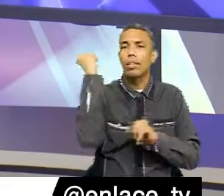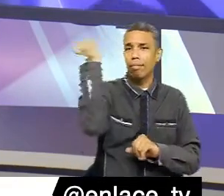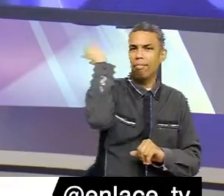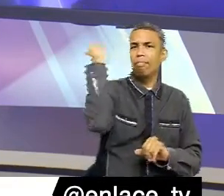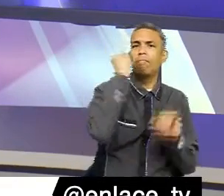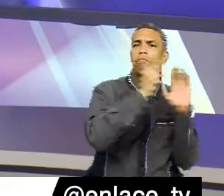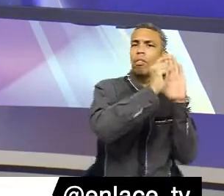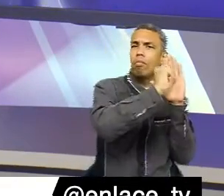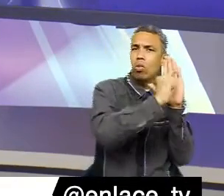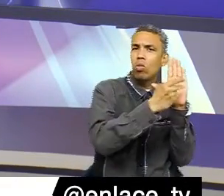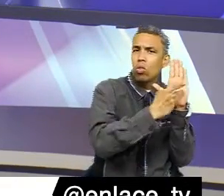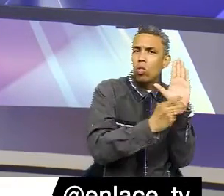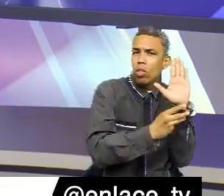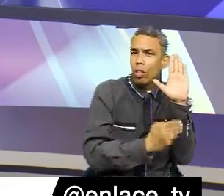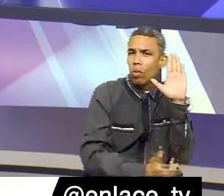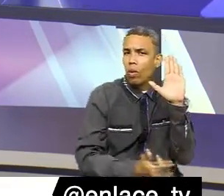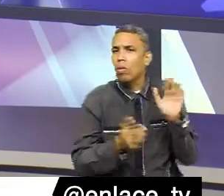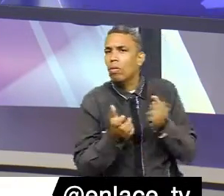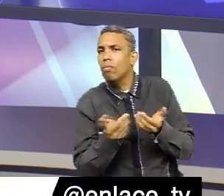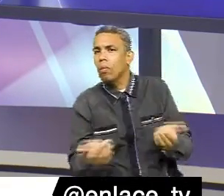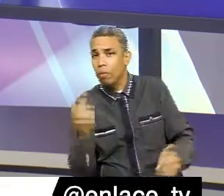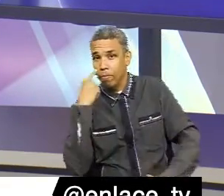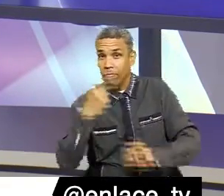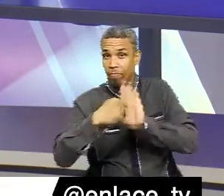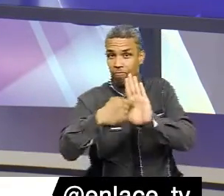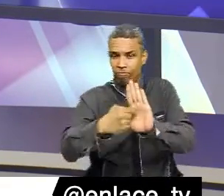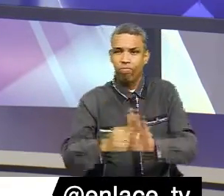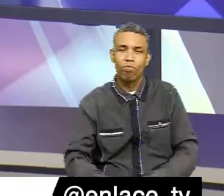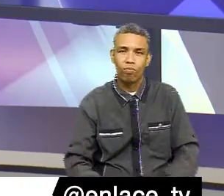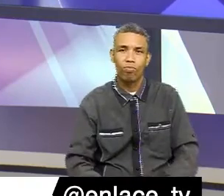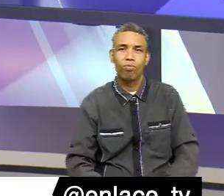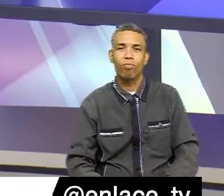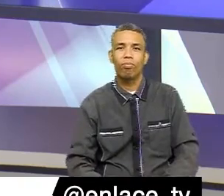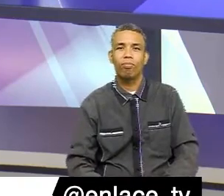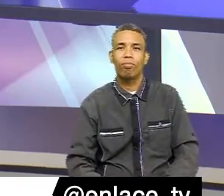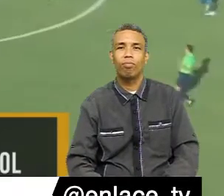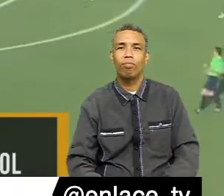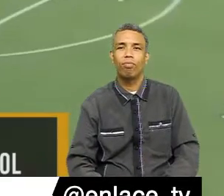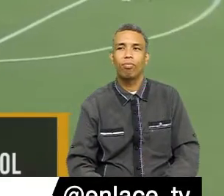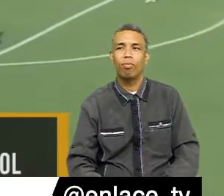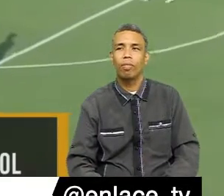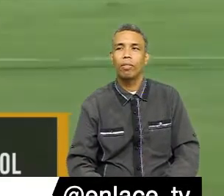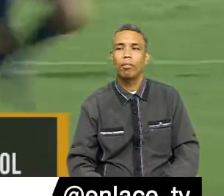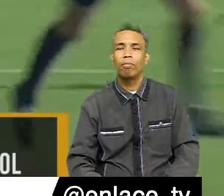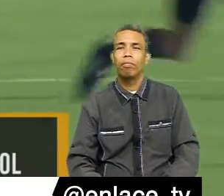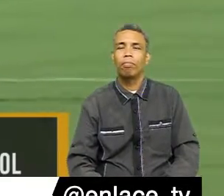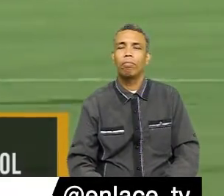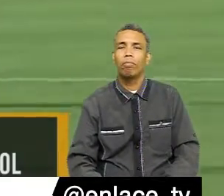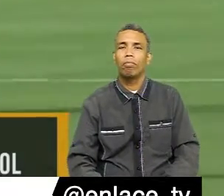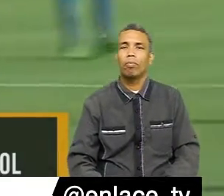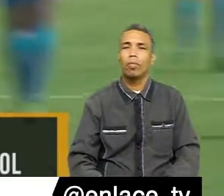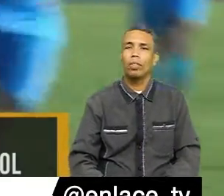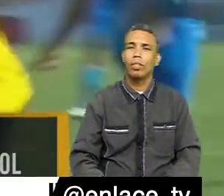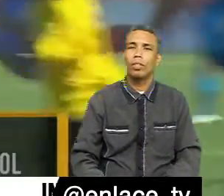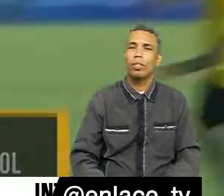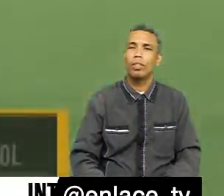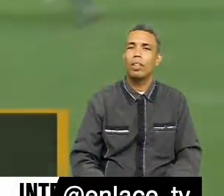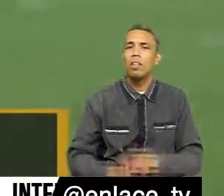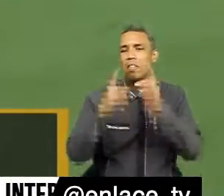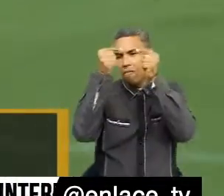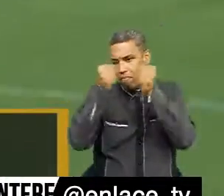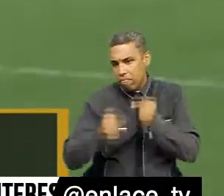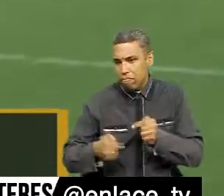jugada de esta fecha. Alianza Petrolera se ubicó en la casilla número 11. Luego de jugada la fecha número 17, así quedó